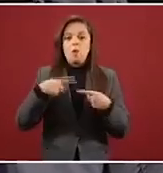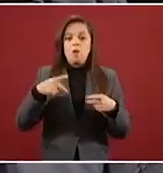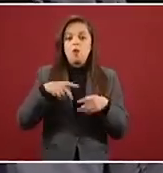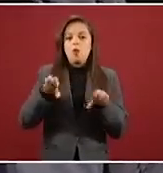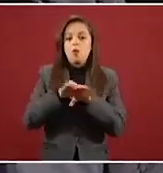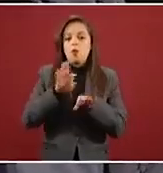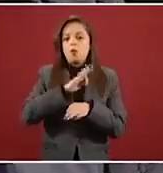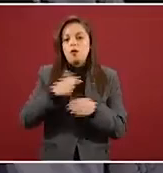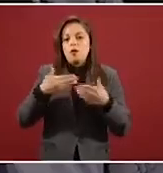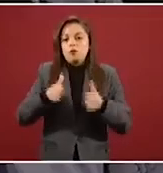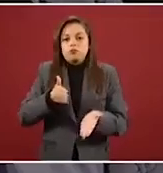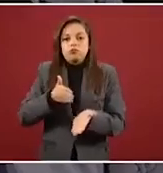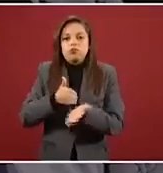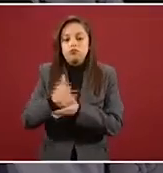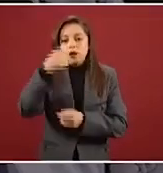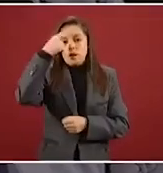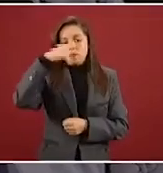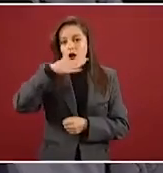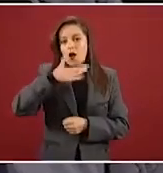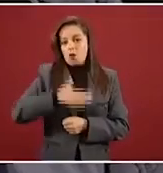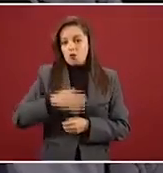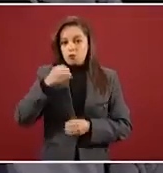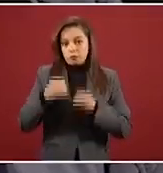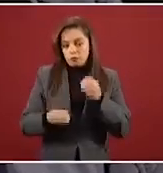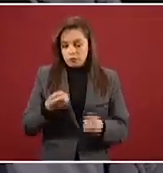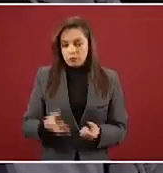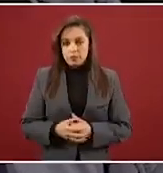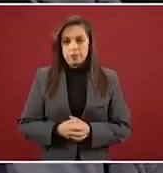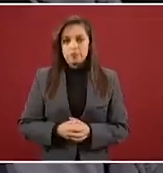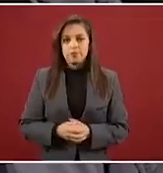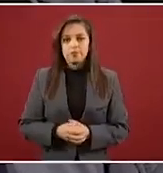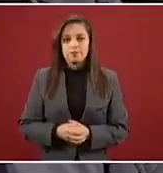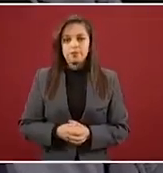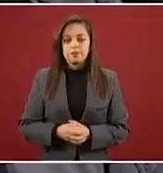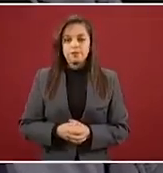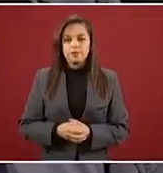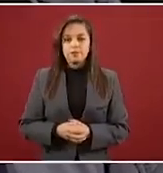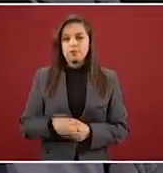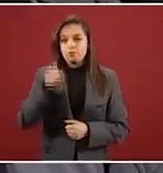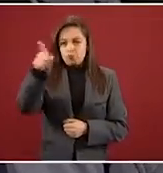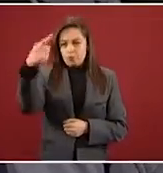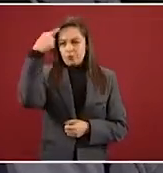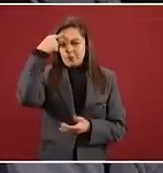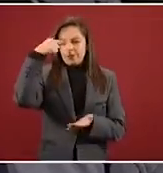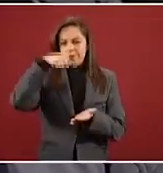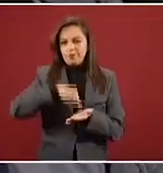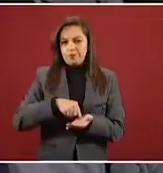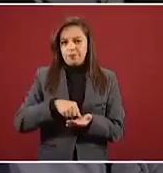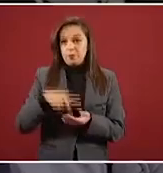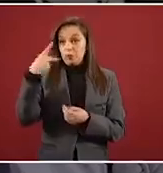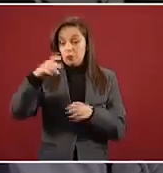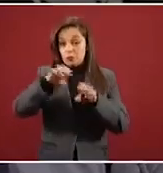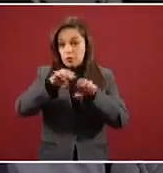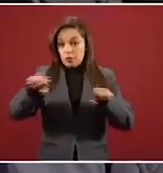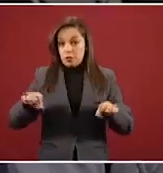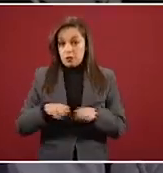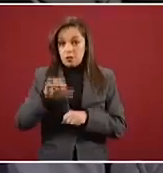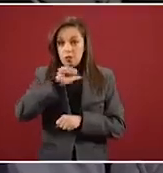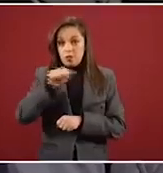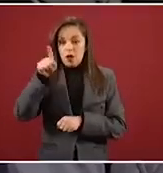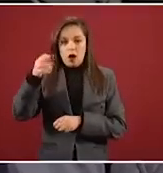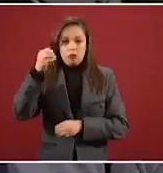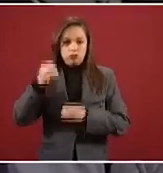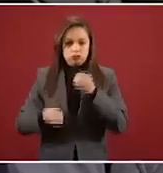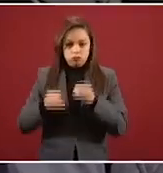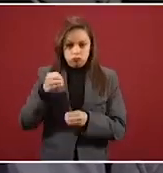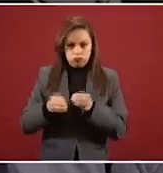se ha votado en un sentido o en el contrario. ¿Realmente usted, su equipo jurídico,